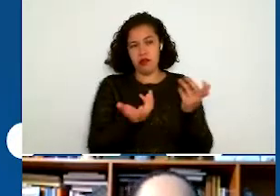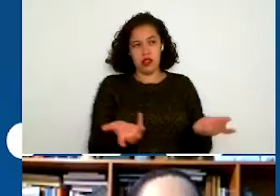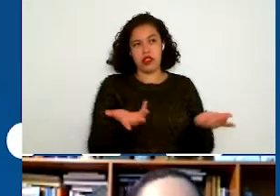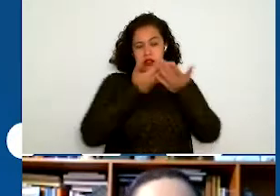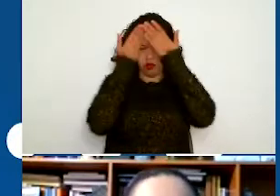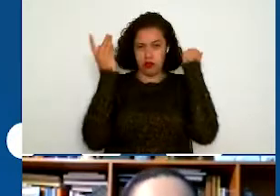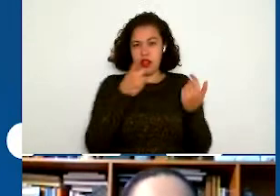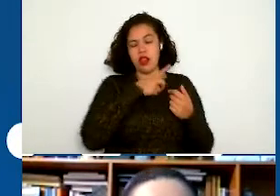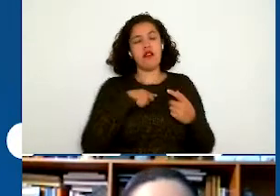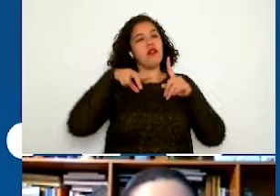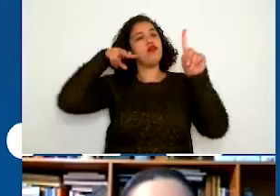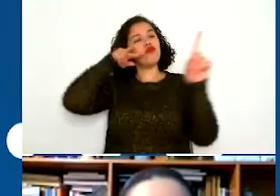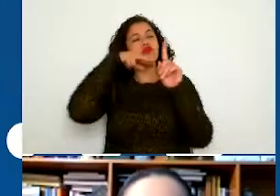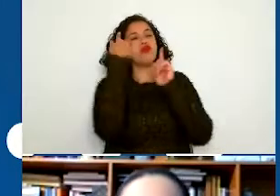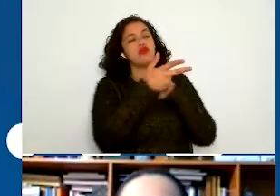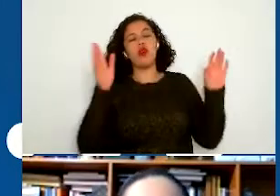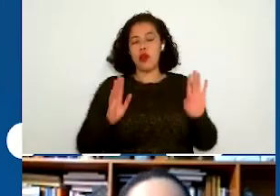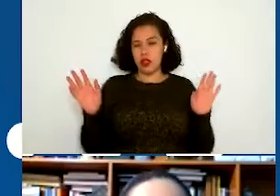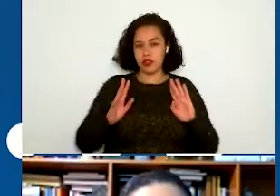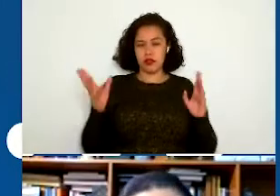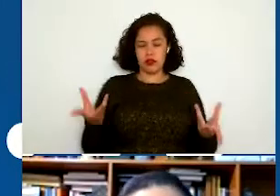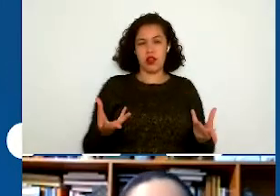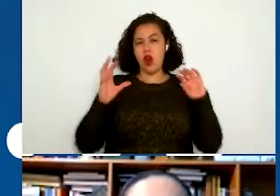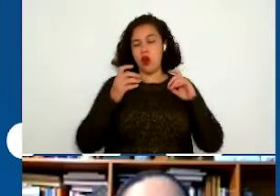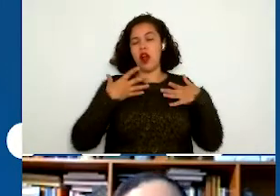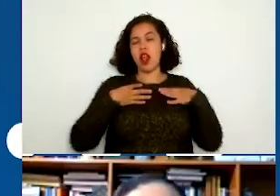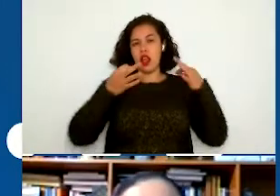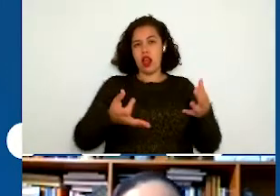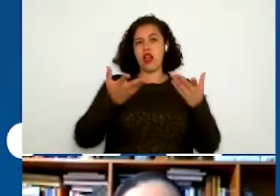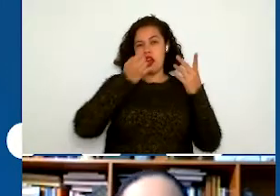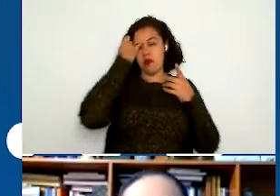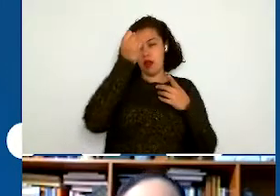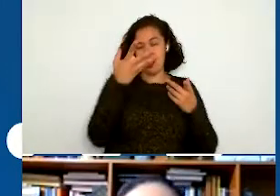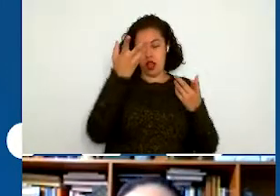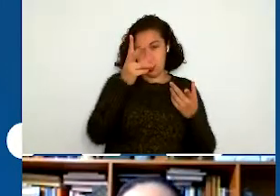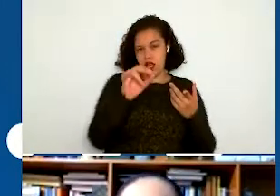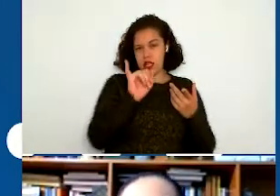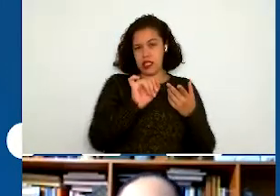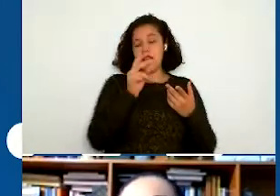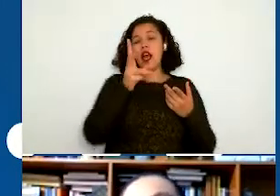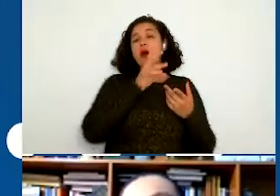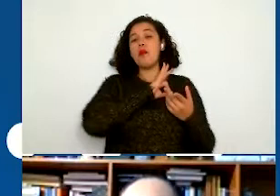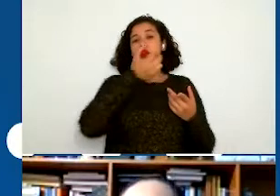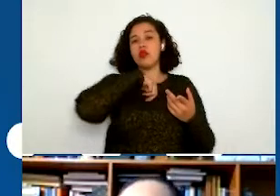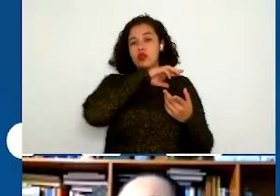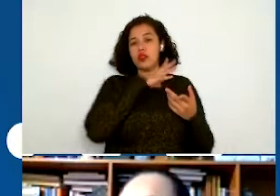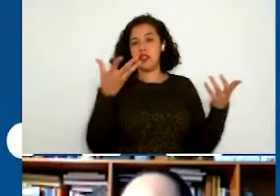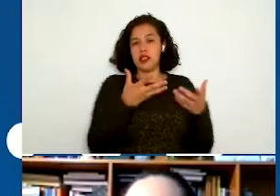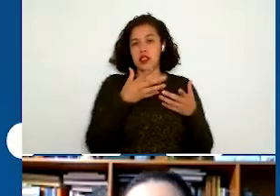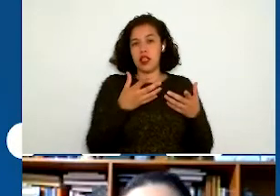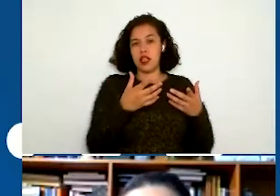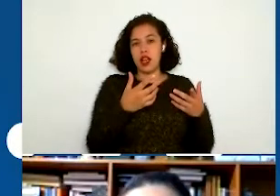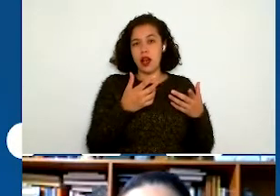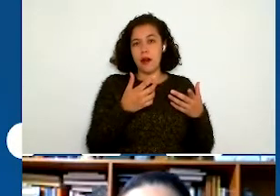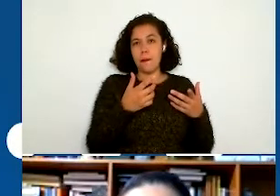sumar estas visiones cualitativas o esta calidad subjetiva, que es así, me va a permitir saber si estoy